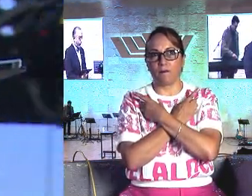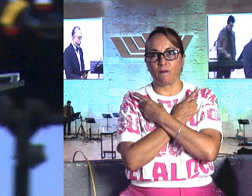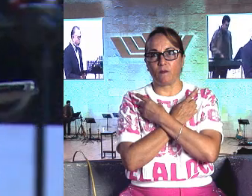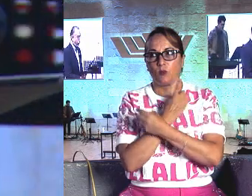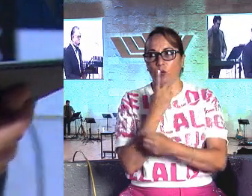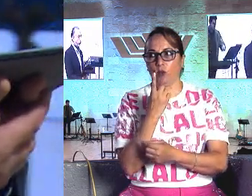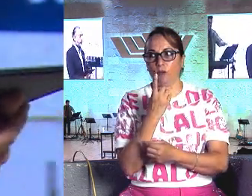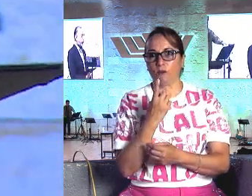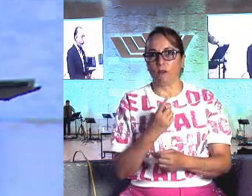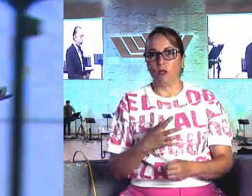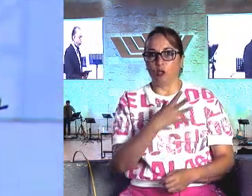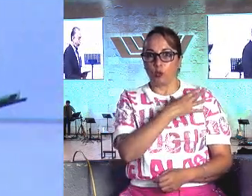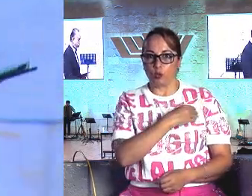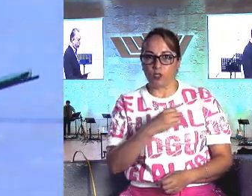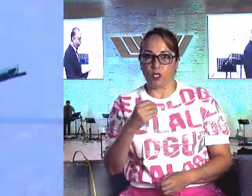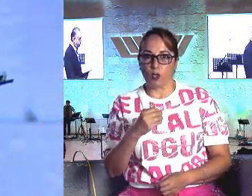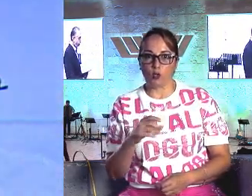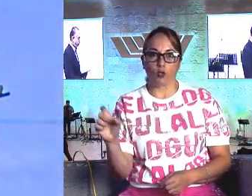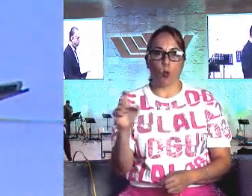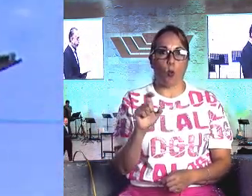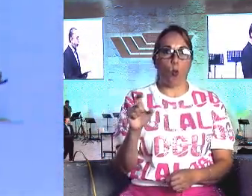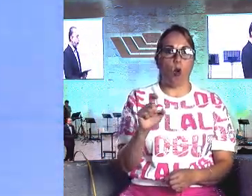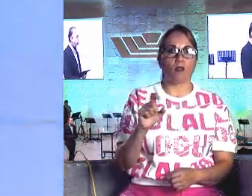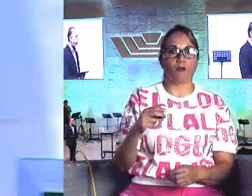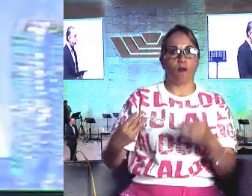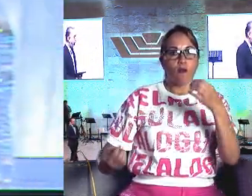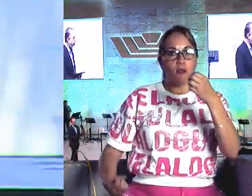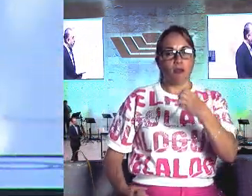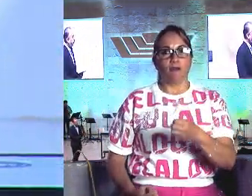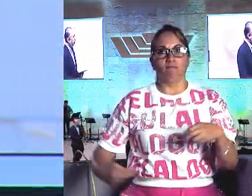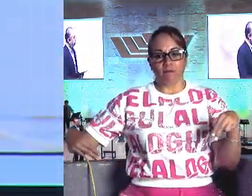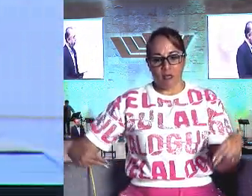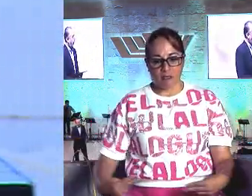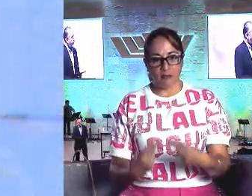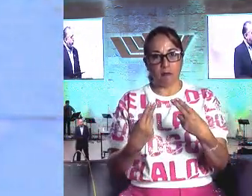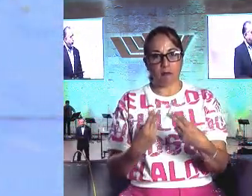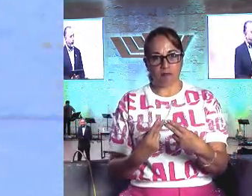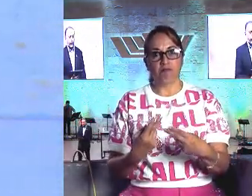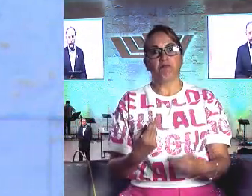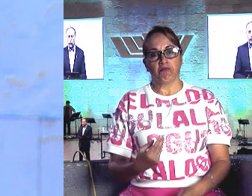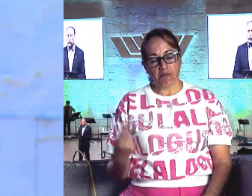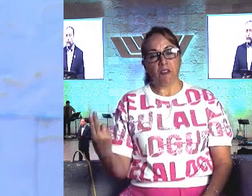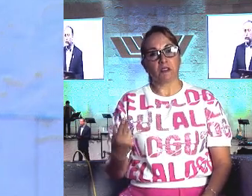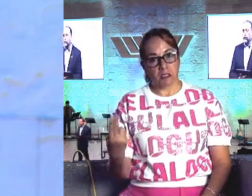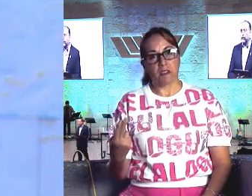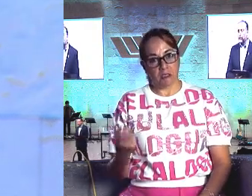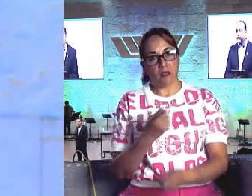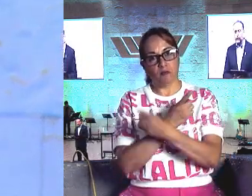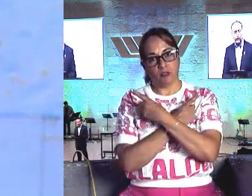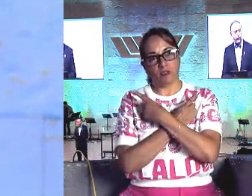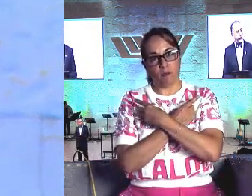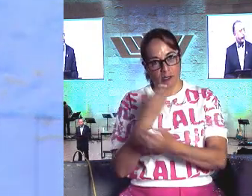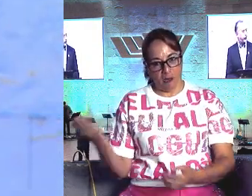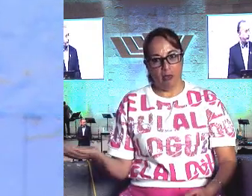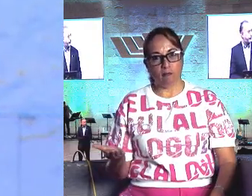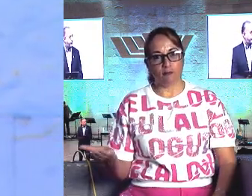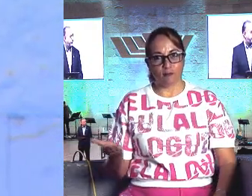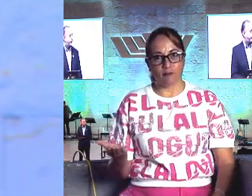¿Tus hijos cuando nacieron necesitaron disciplina? ¿Qué pasa cuando una persona crece sin